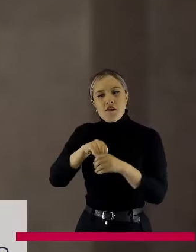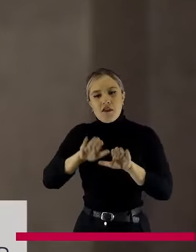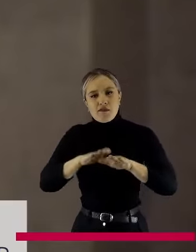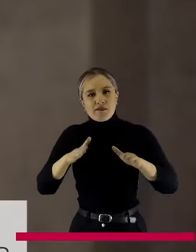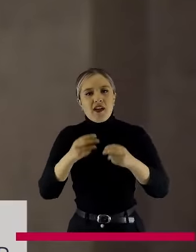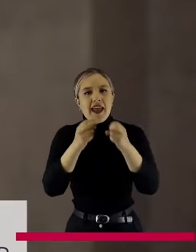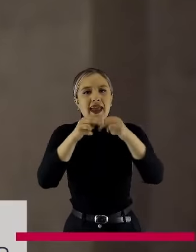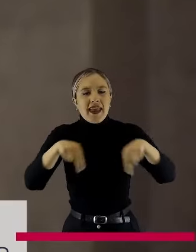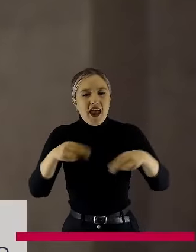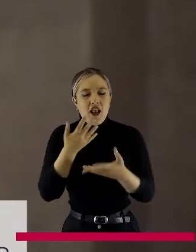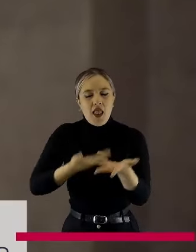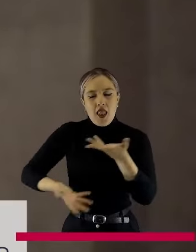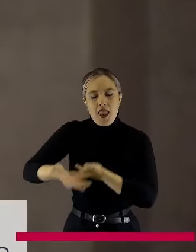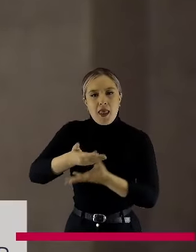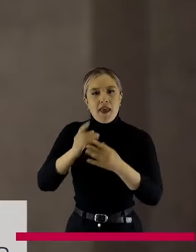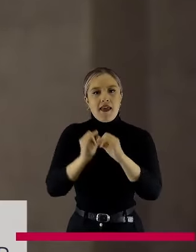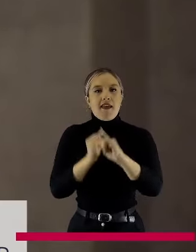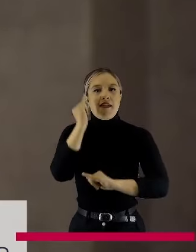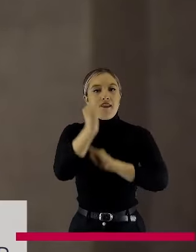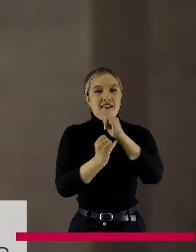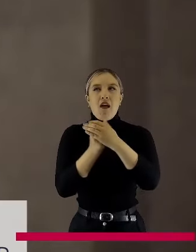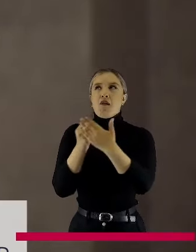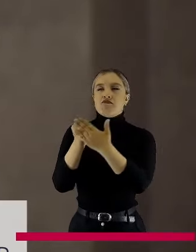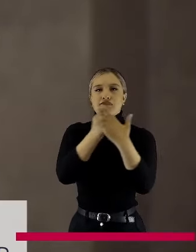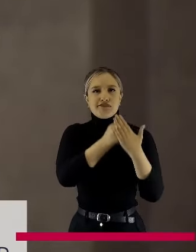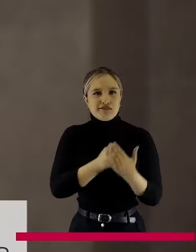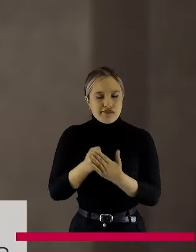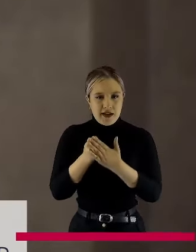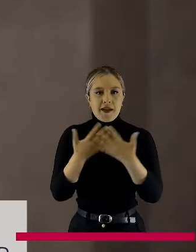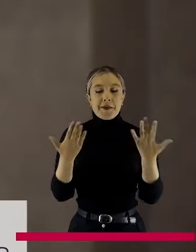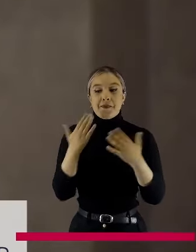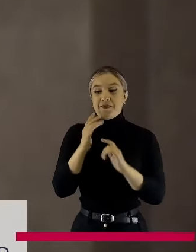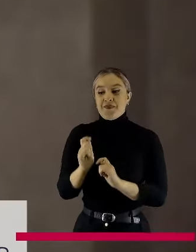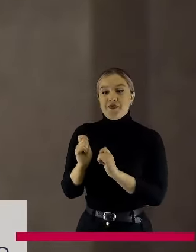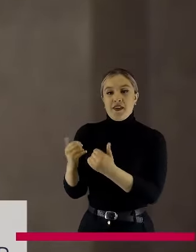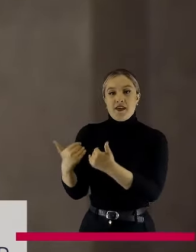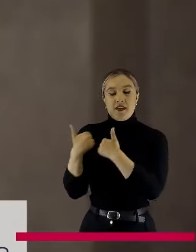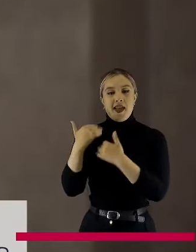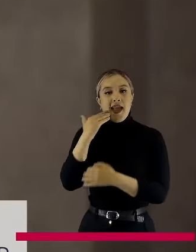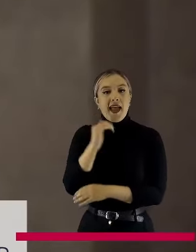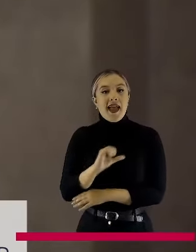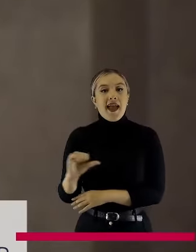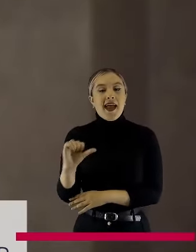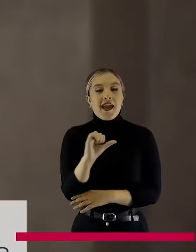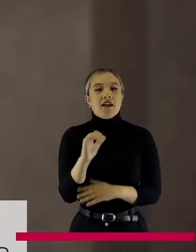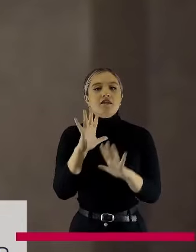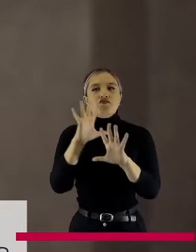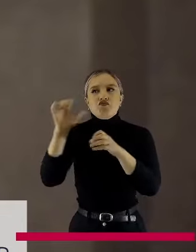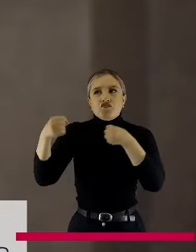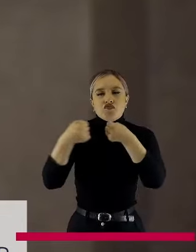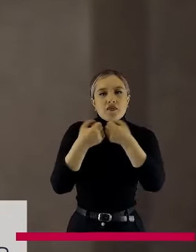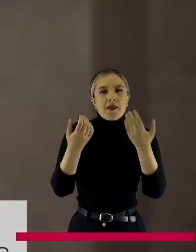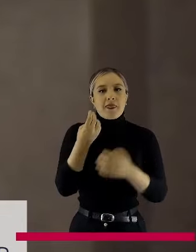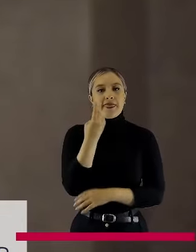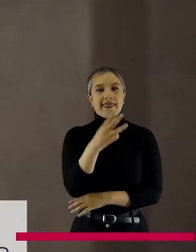de Género de Cooperación Internacional, la delegada de mujeres de la Alianza